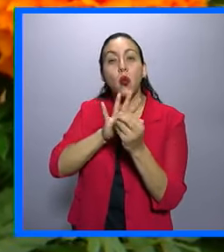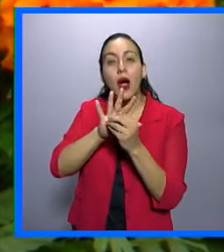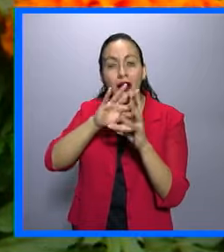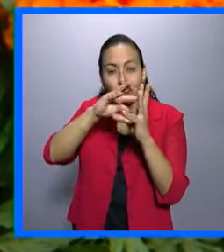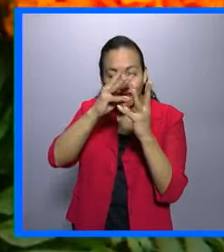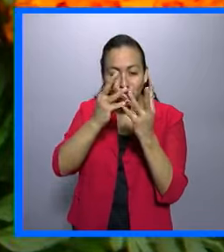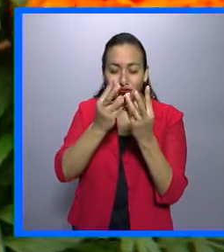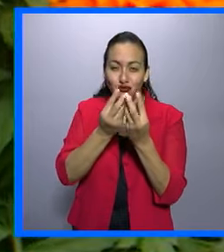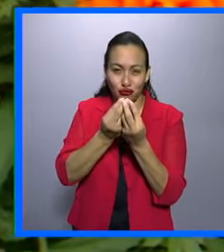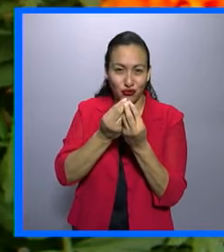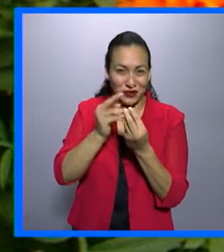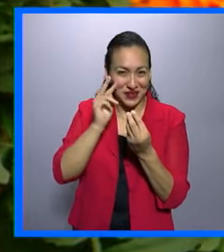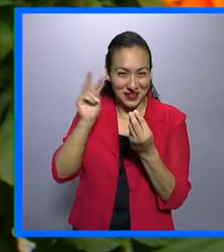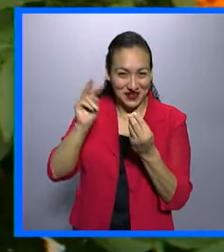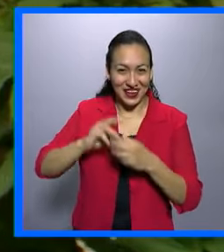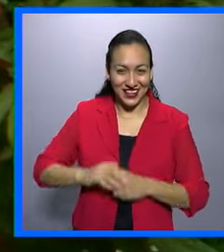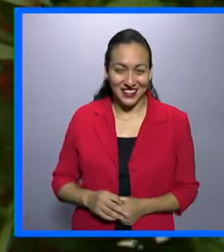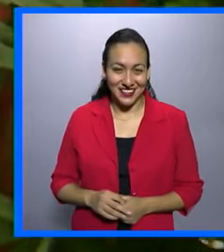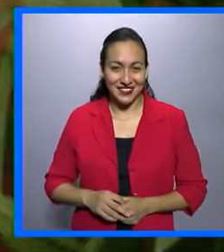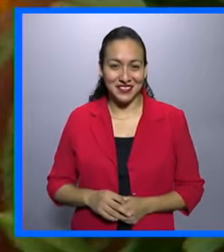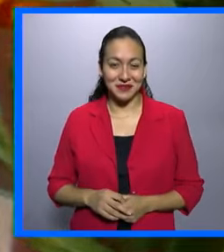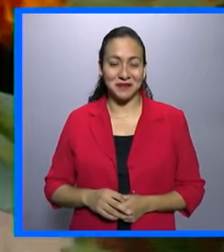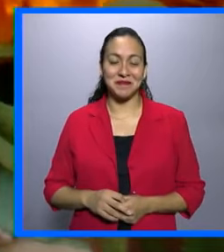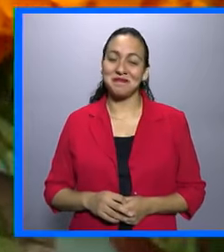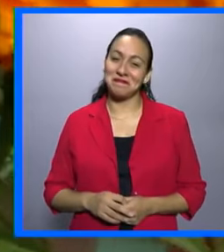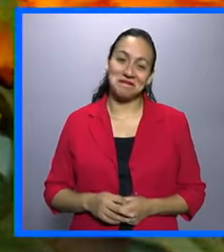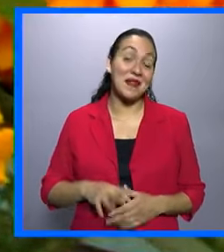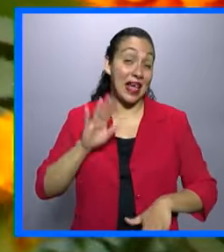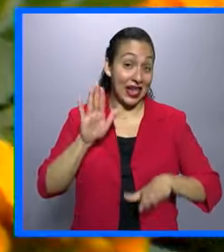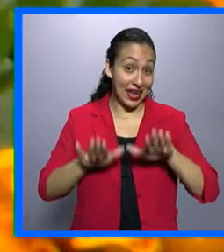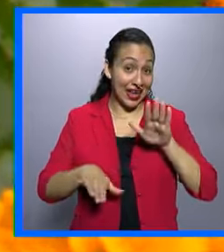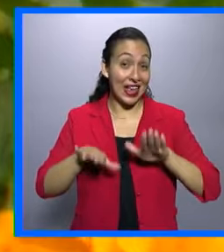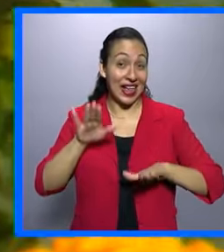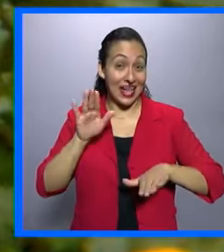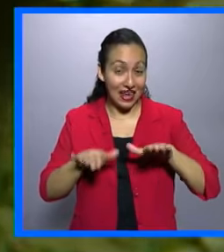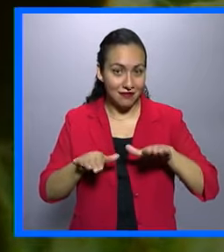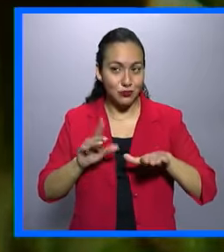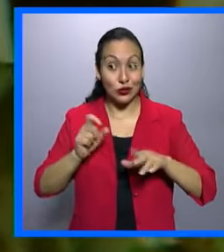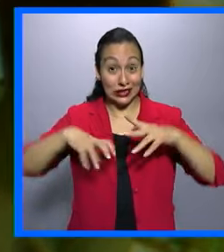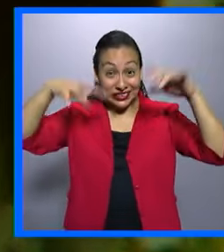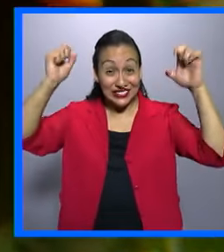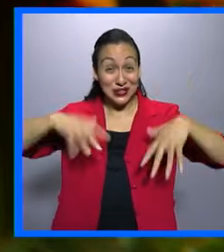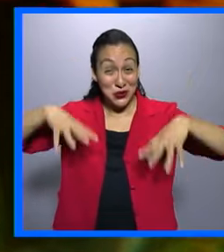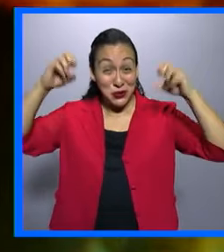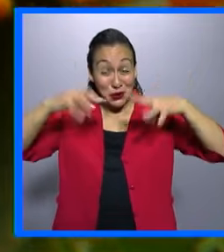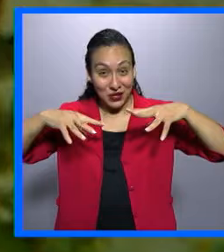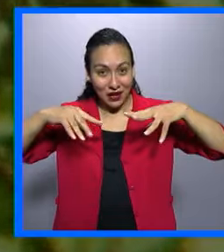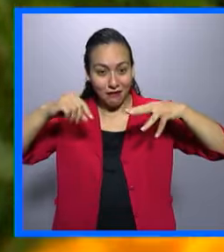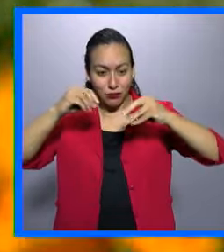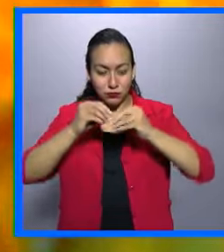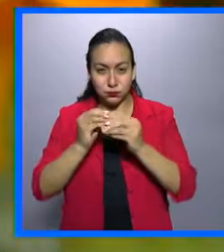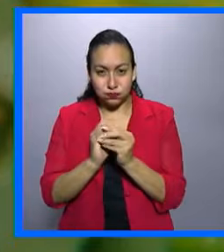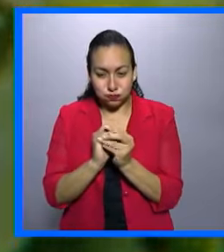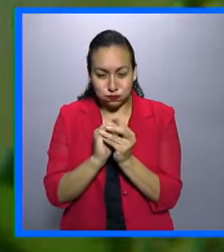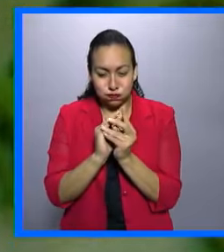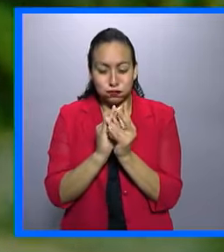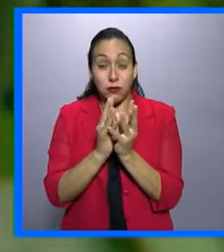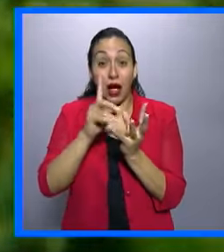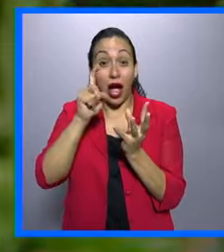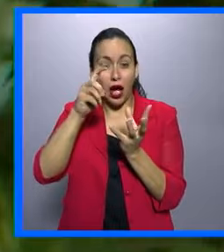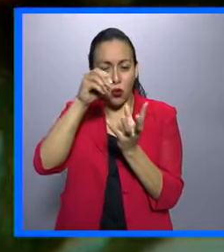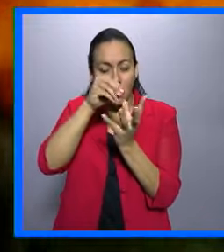cucurucho. Entonces, muchas veces con la temporada de lluvias se puede cargar de tanta